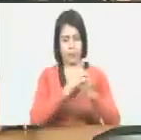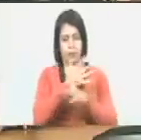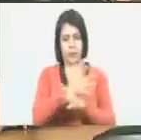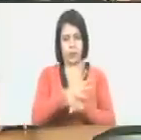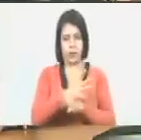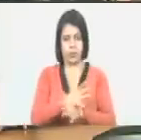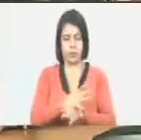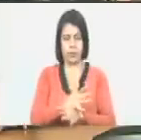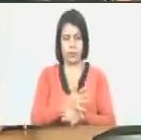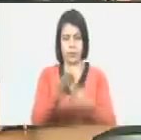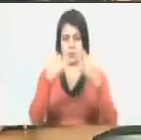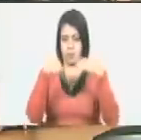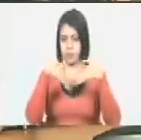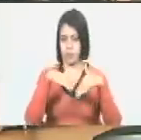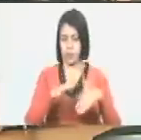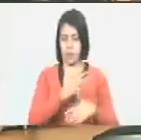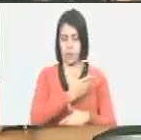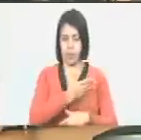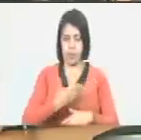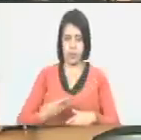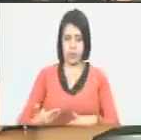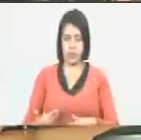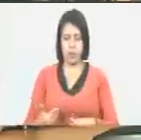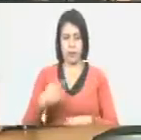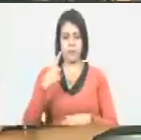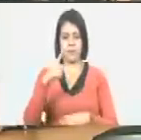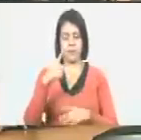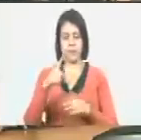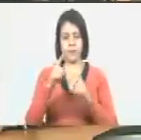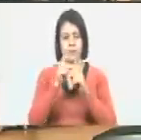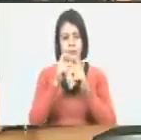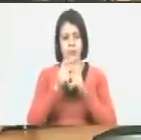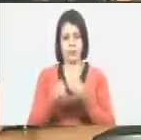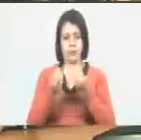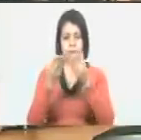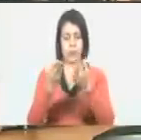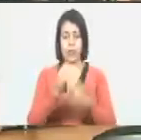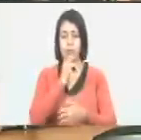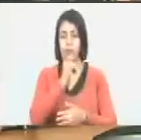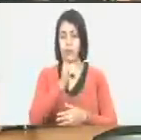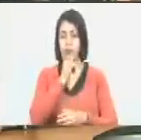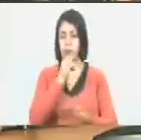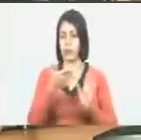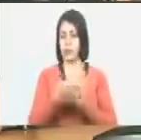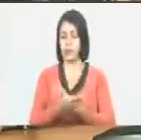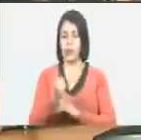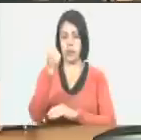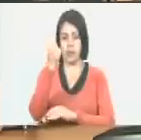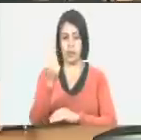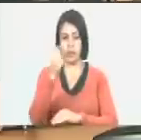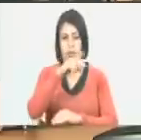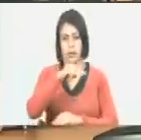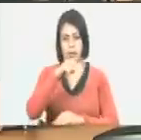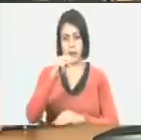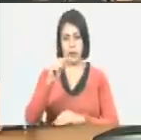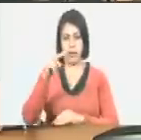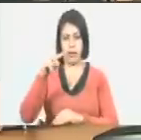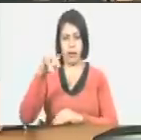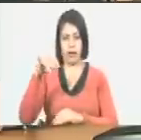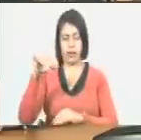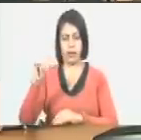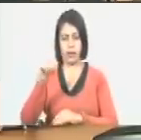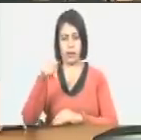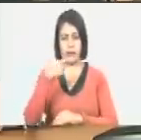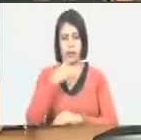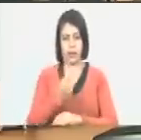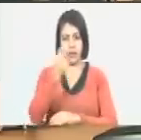sexual. Seguidamente, el presidente cedió el derecho de palabra para puntos de información a la diputada Nancy Asensio